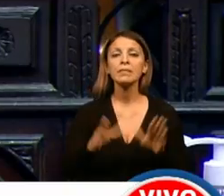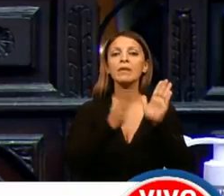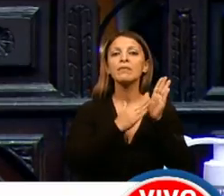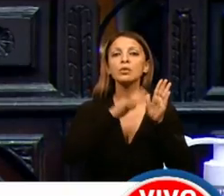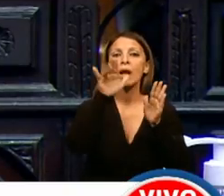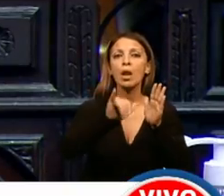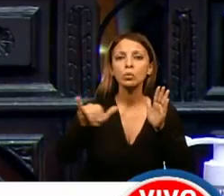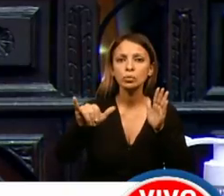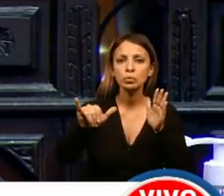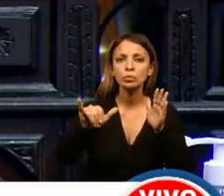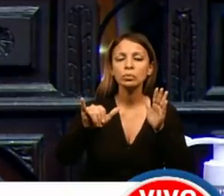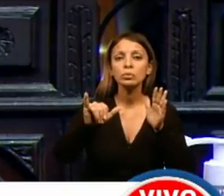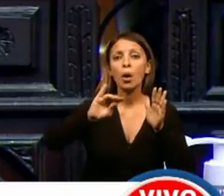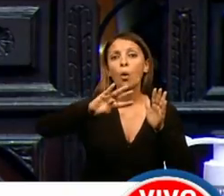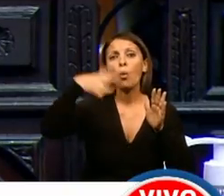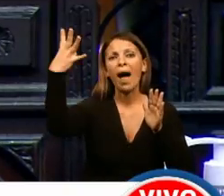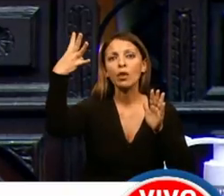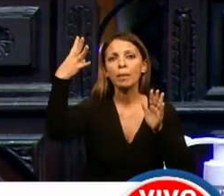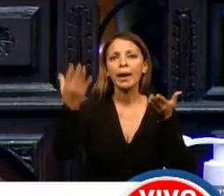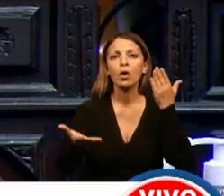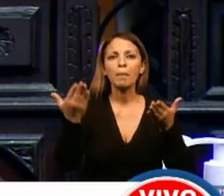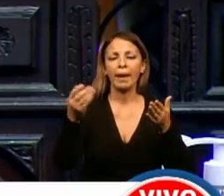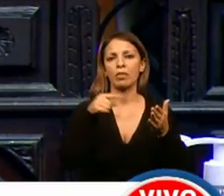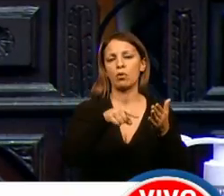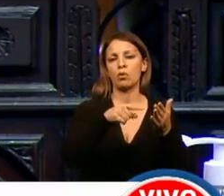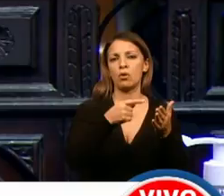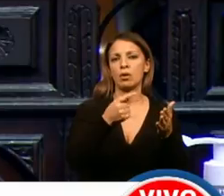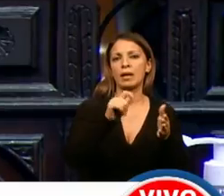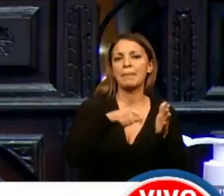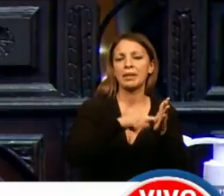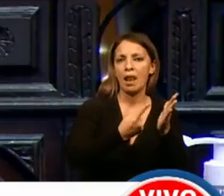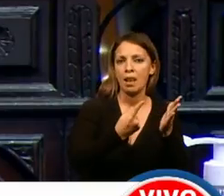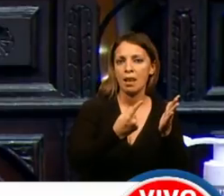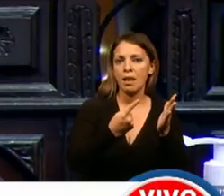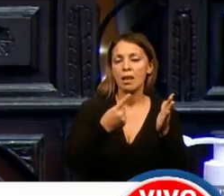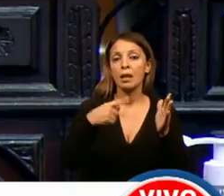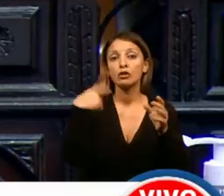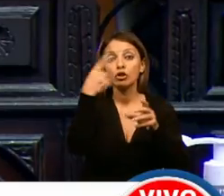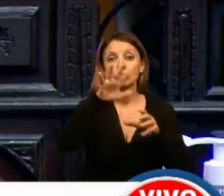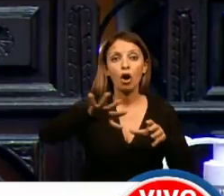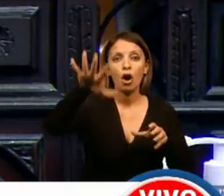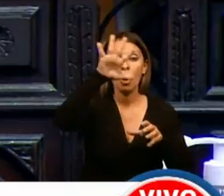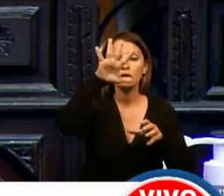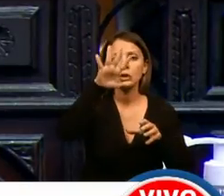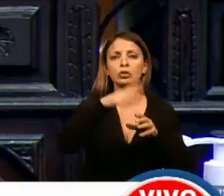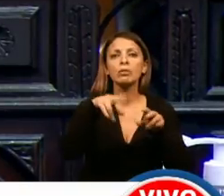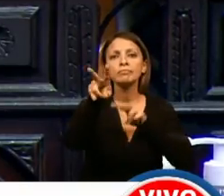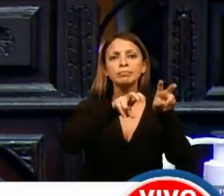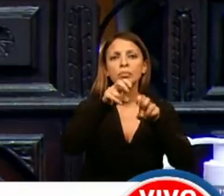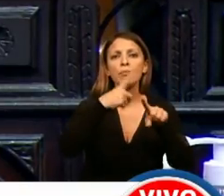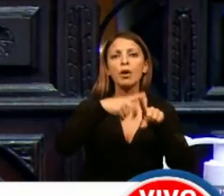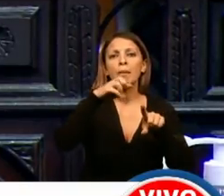cuestan 4 veces más que en la capital federal somos la provincia que menos producto bruto per cápita tiene